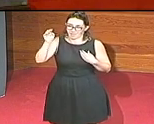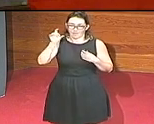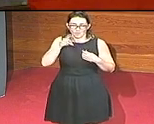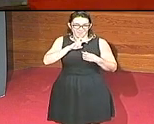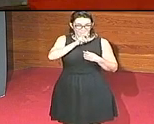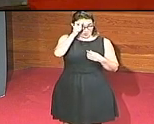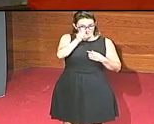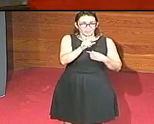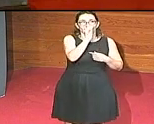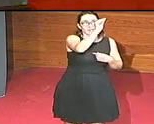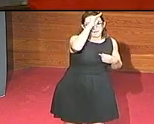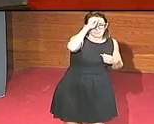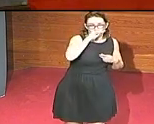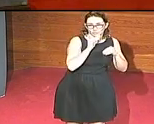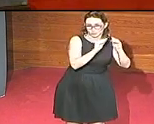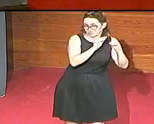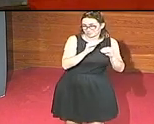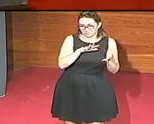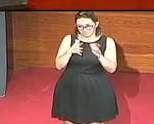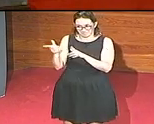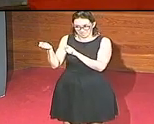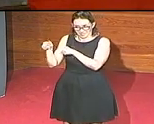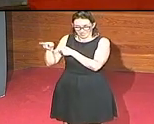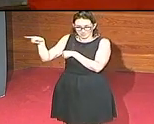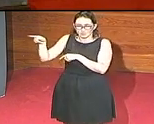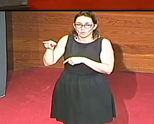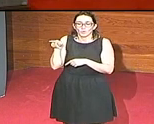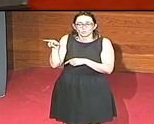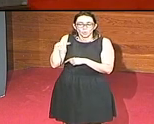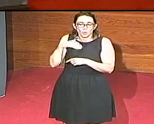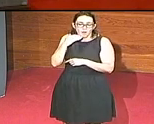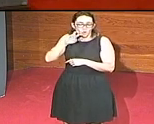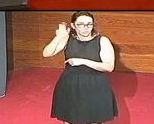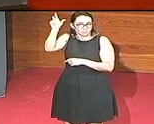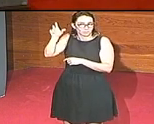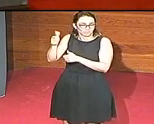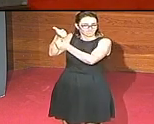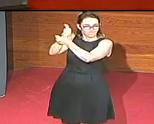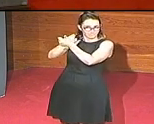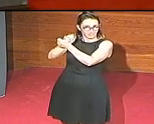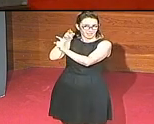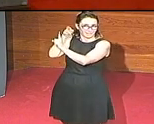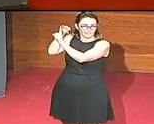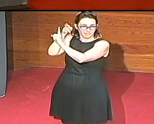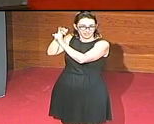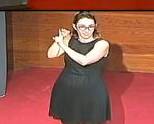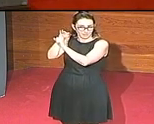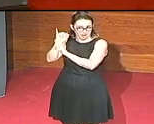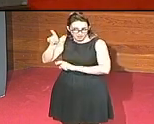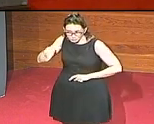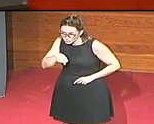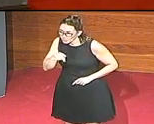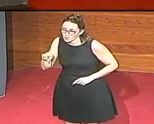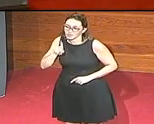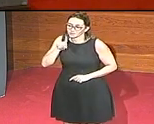eso no sé si también hay más referentes que tengas por ahí y que te parecen también los cómics que